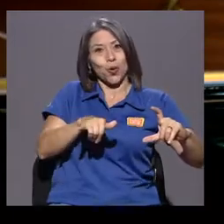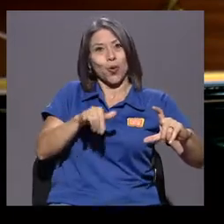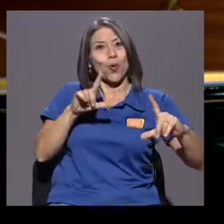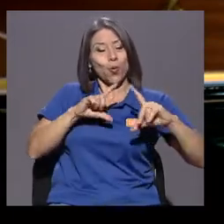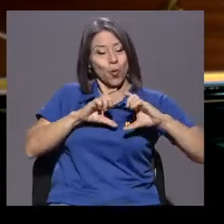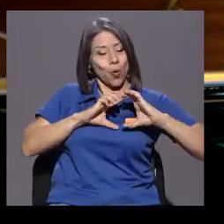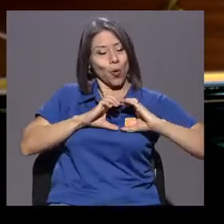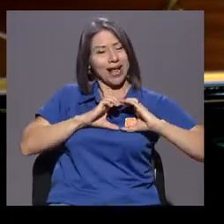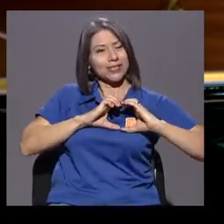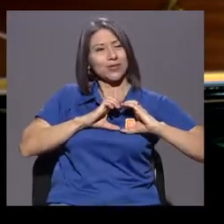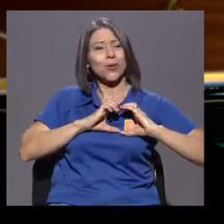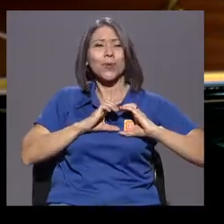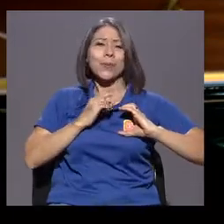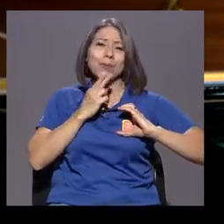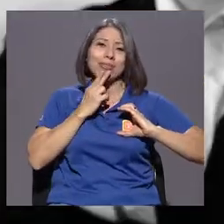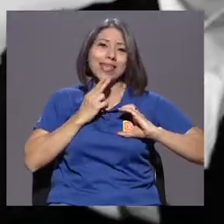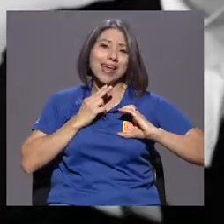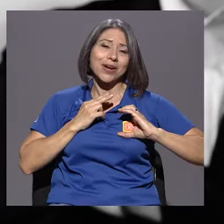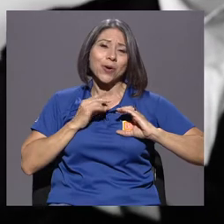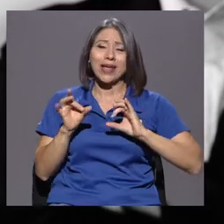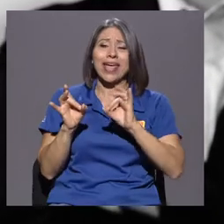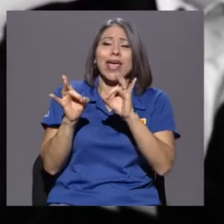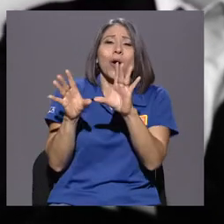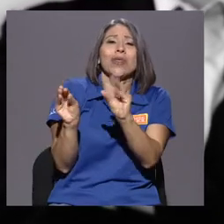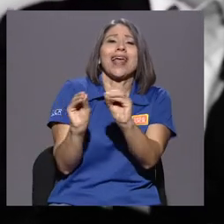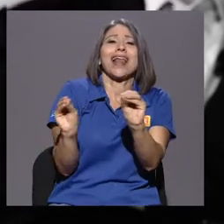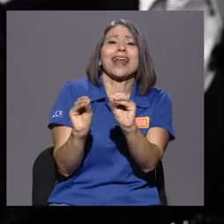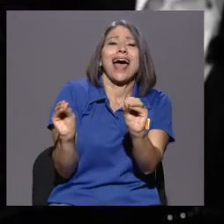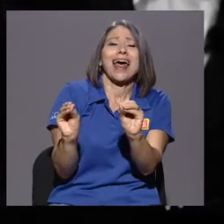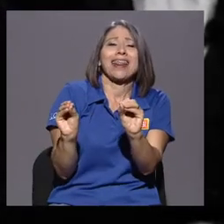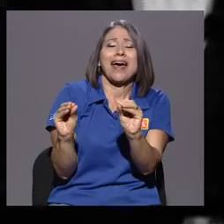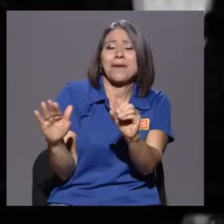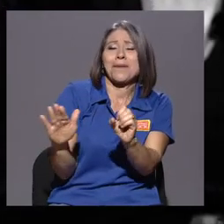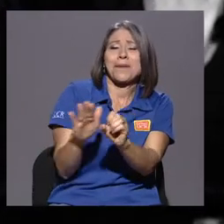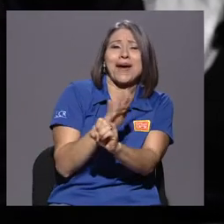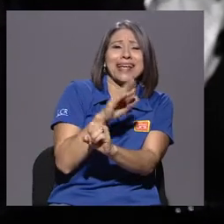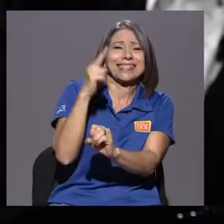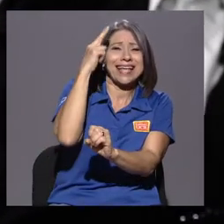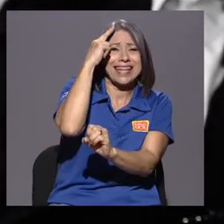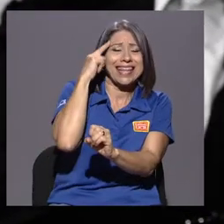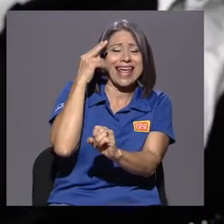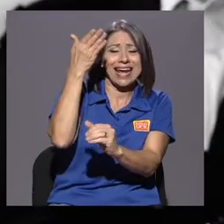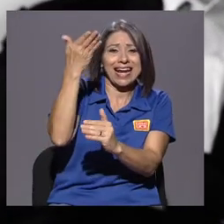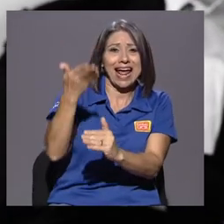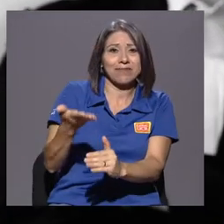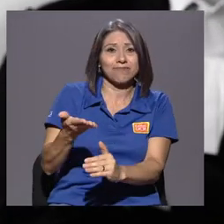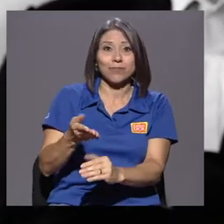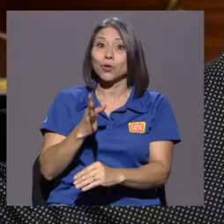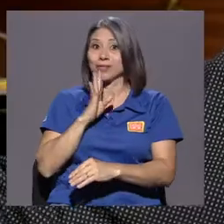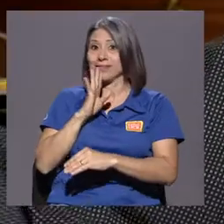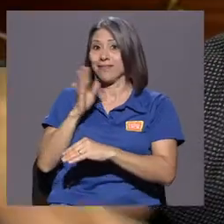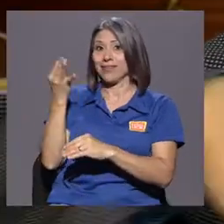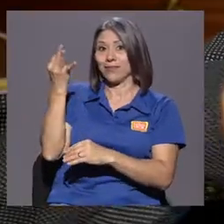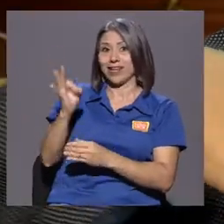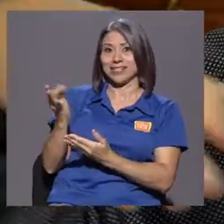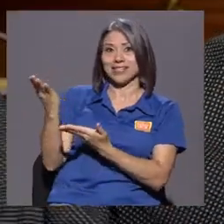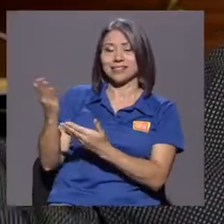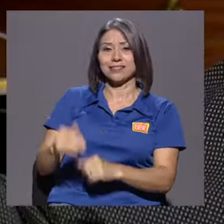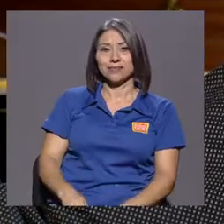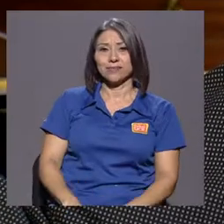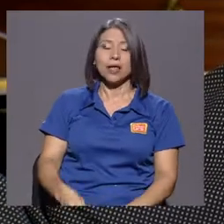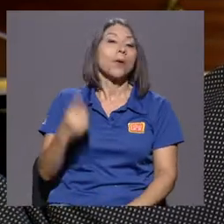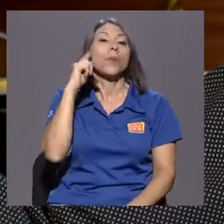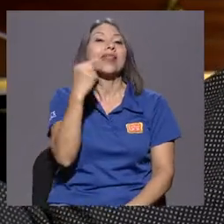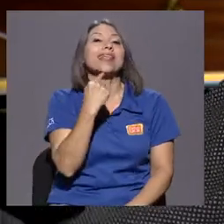recitan captando y el unión baste no por ponerte uno de los versos de mi vida igual te podría